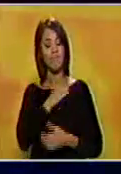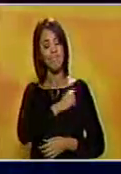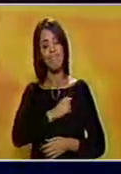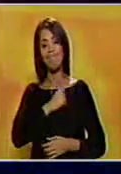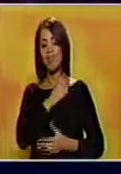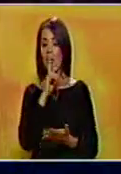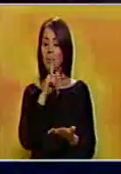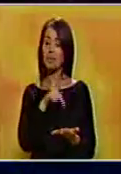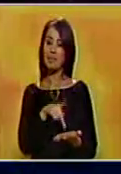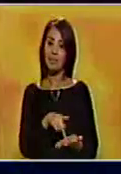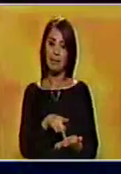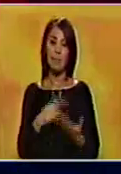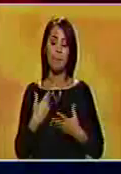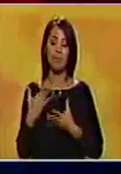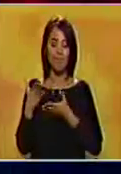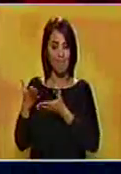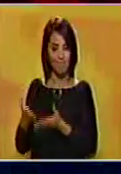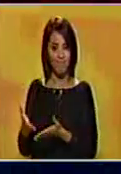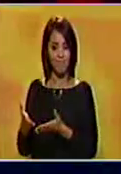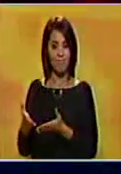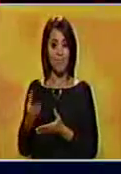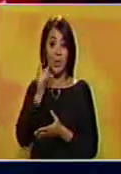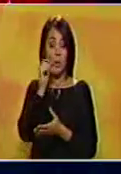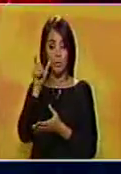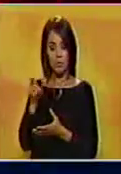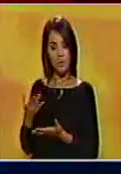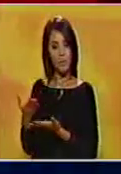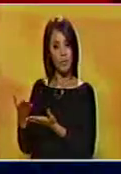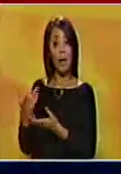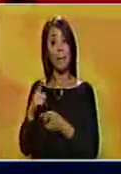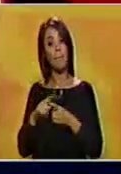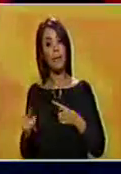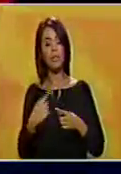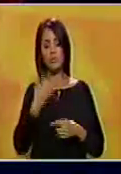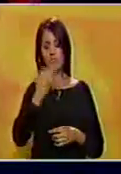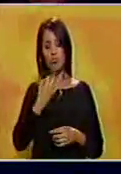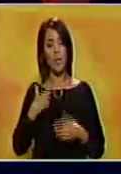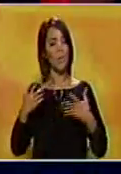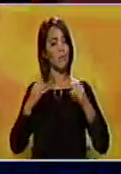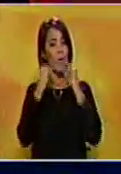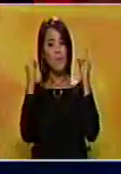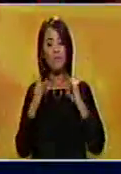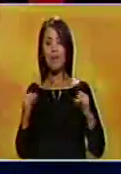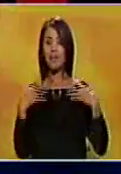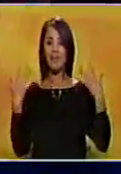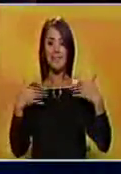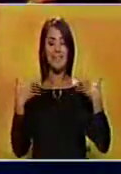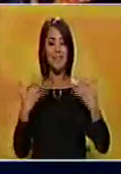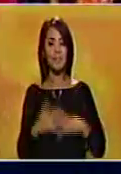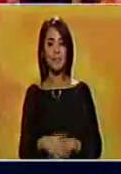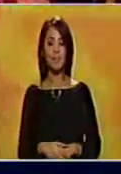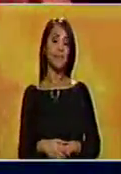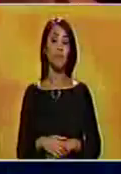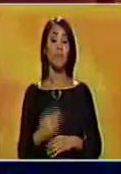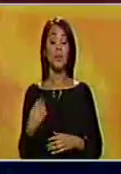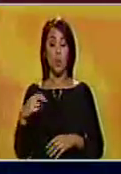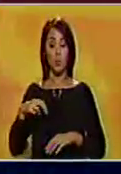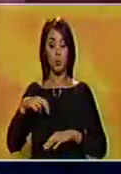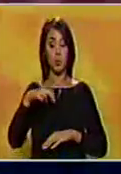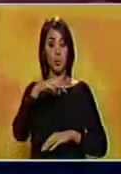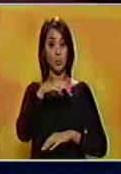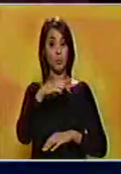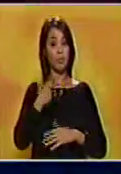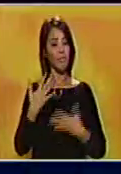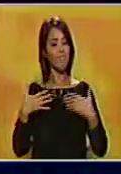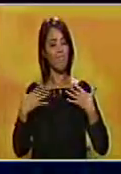estar en la ceremonia para entregarle el reconocimiento, pero aseguró que estaba muy feliz por la mención. Sheeran subió al escenario muy conmovido